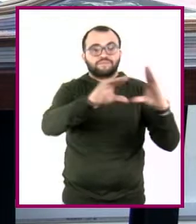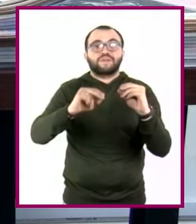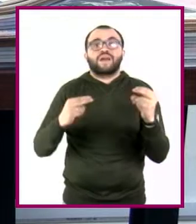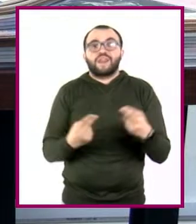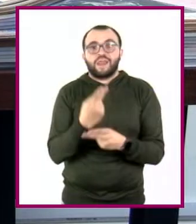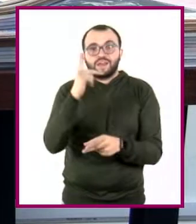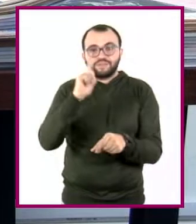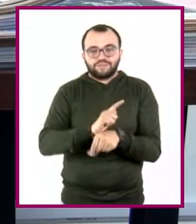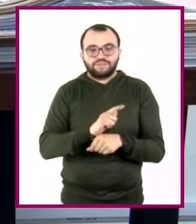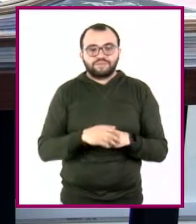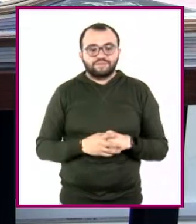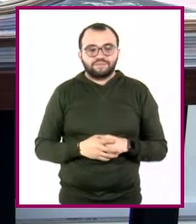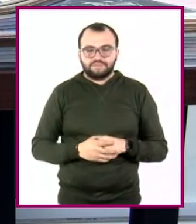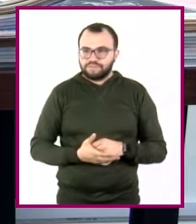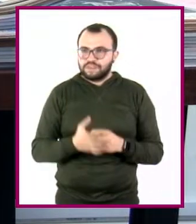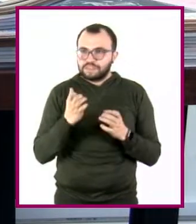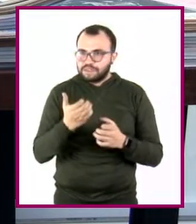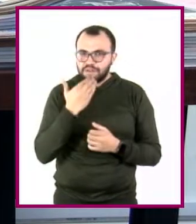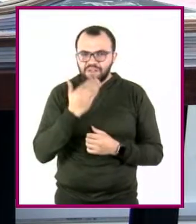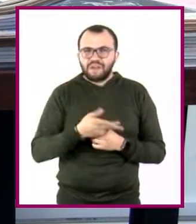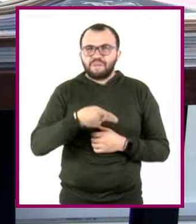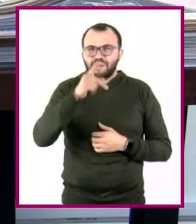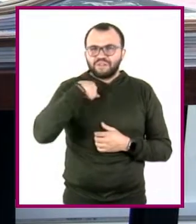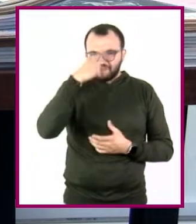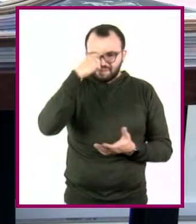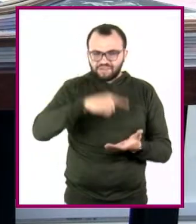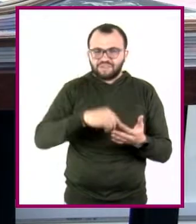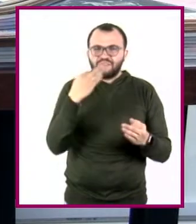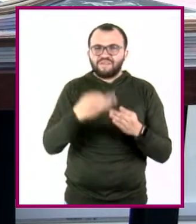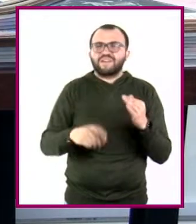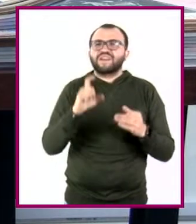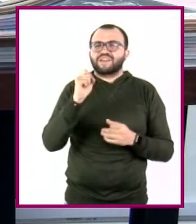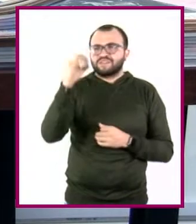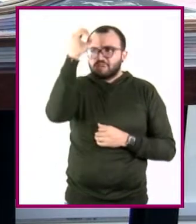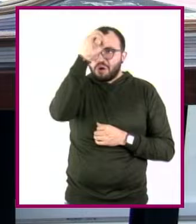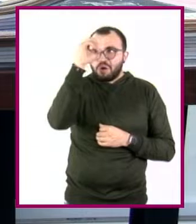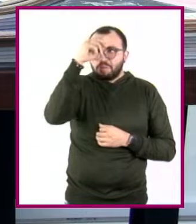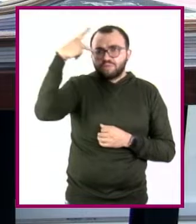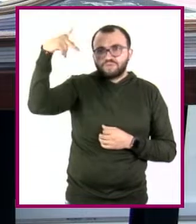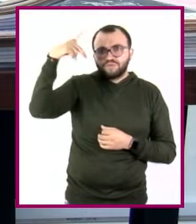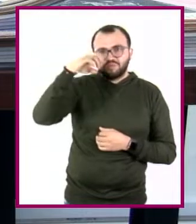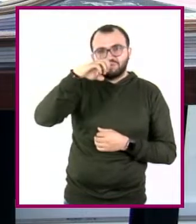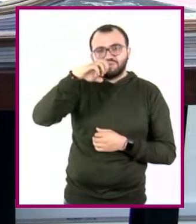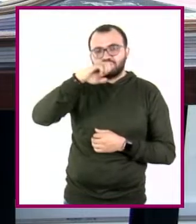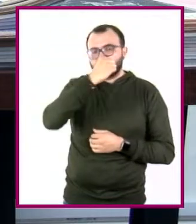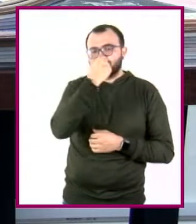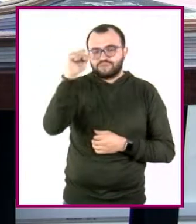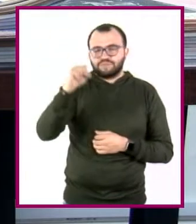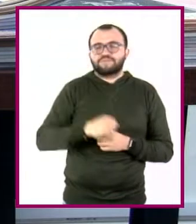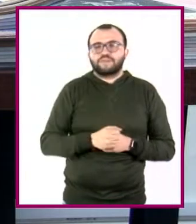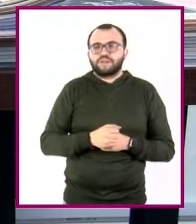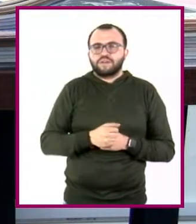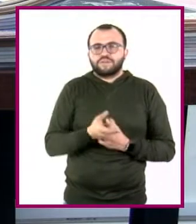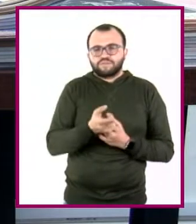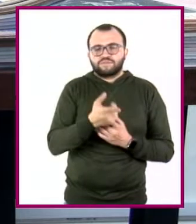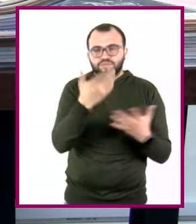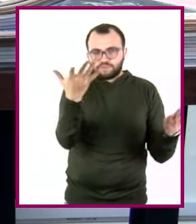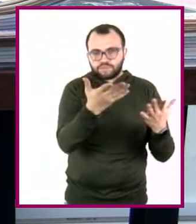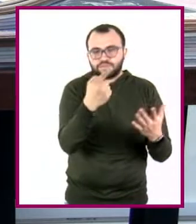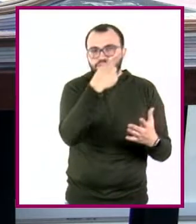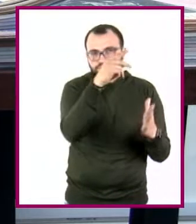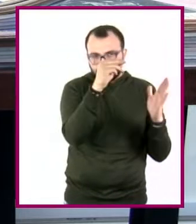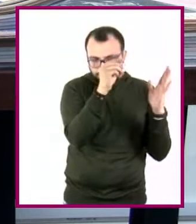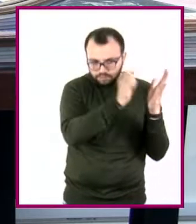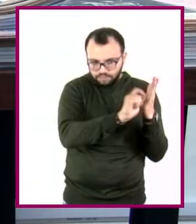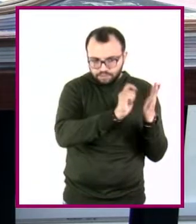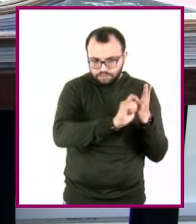Está muy bien, Mireya, pero creo que nos hace falta la opinión de un experto, ¿no crees? Tú no te preocupes, eso déjamelo a mí. Tú encárgate de los datos y